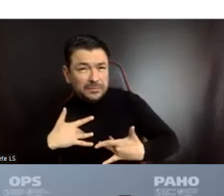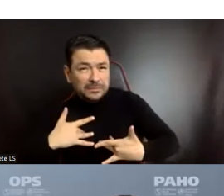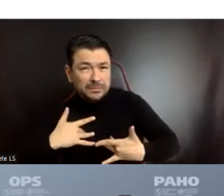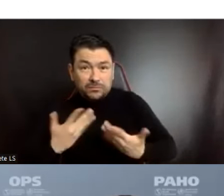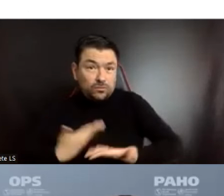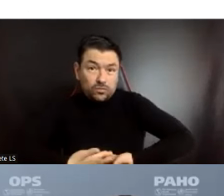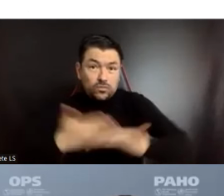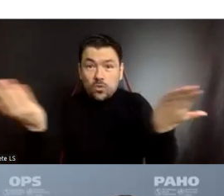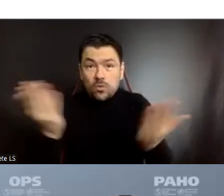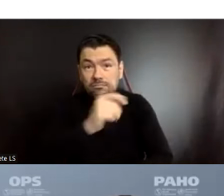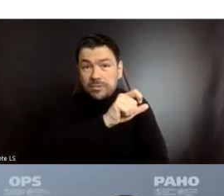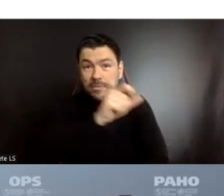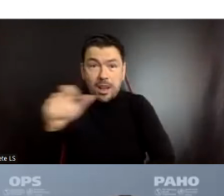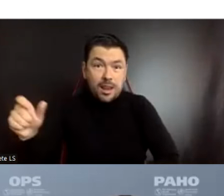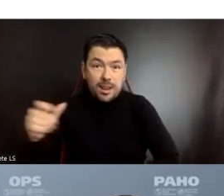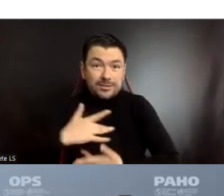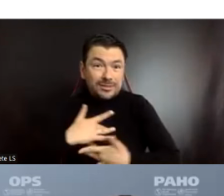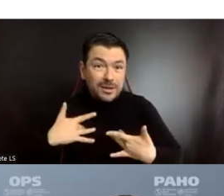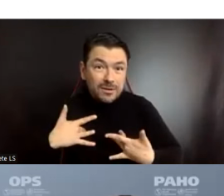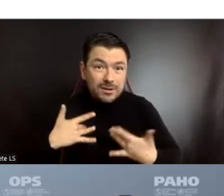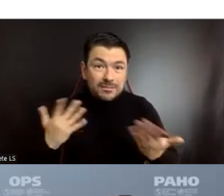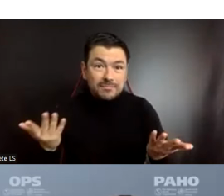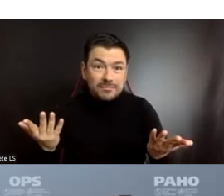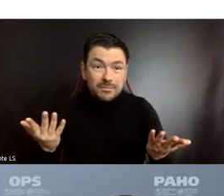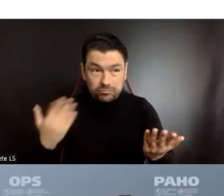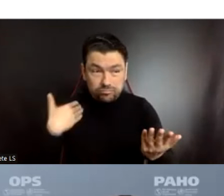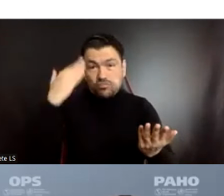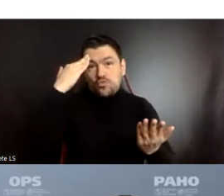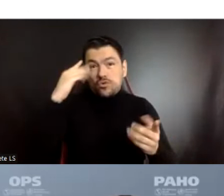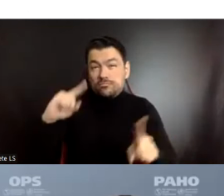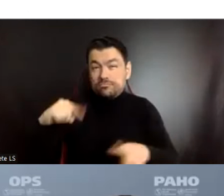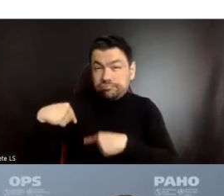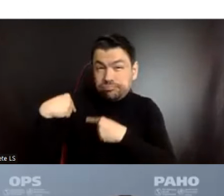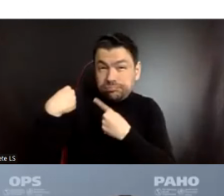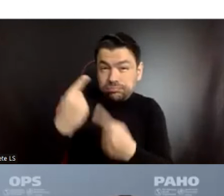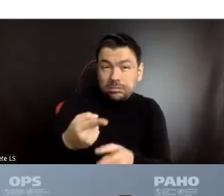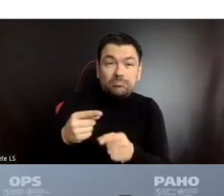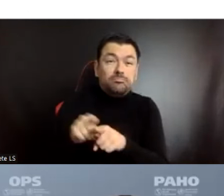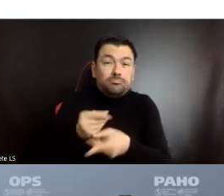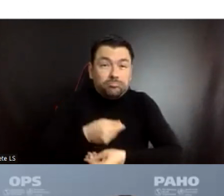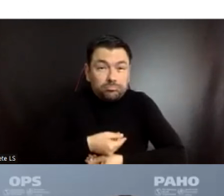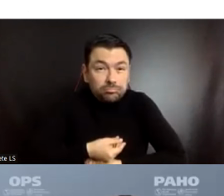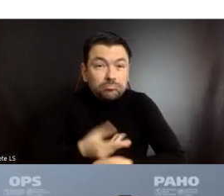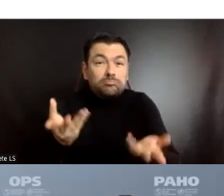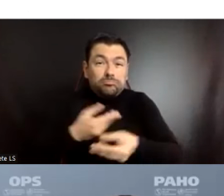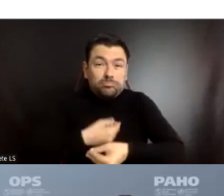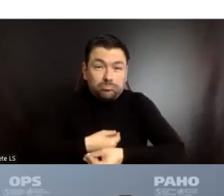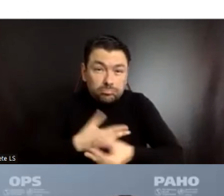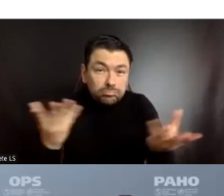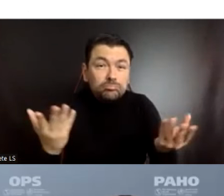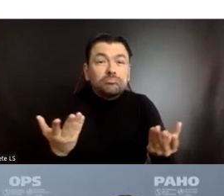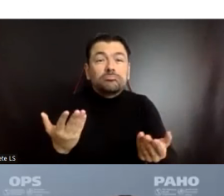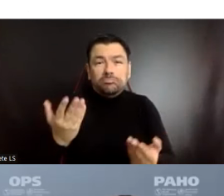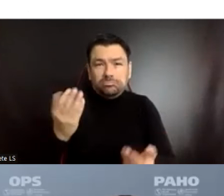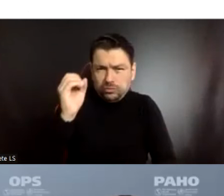todos ha sido algo que ha estado con nosotros ya por muchas décadas, así que no solamente se trata de salud para todos, es algo más. Y cuando hablamos de